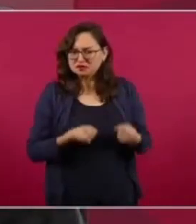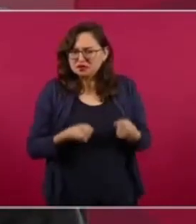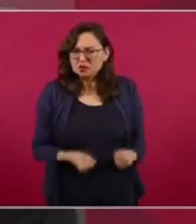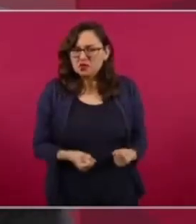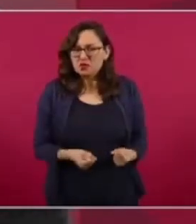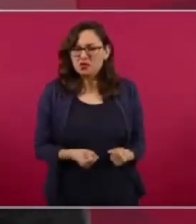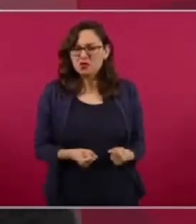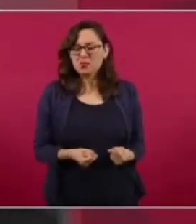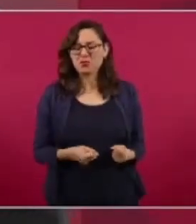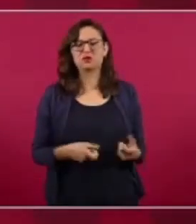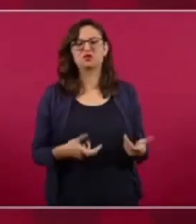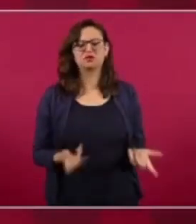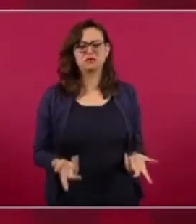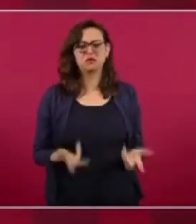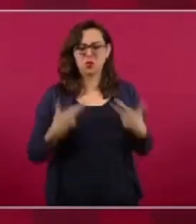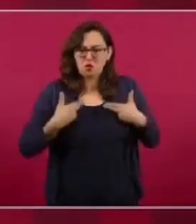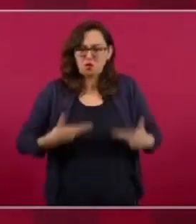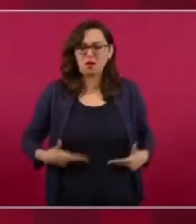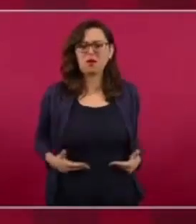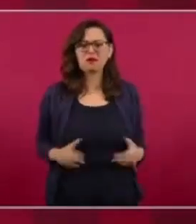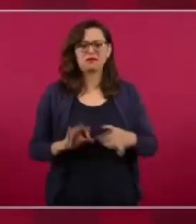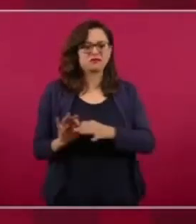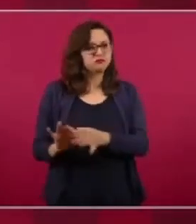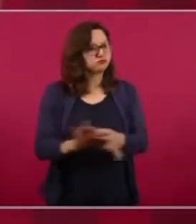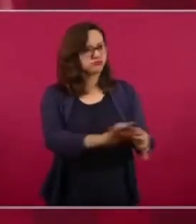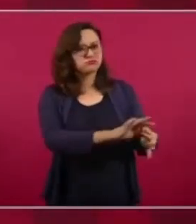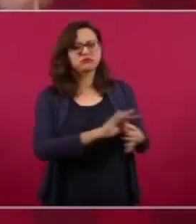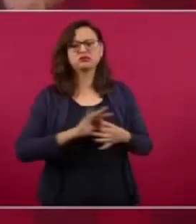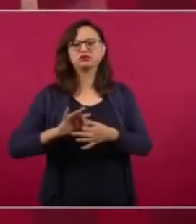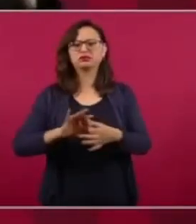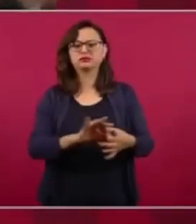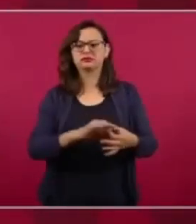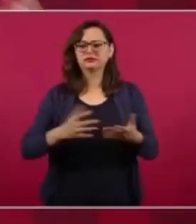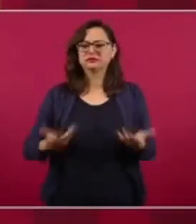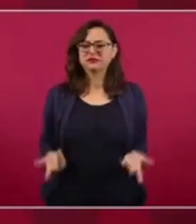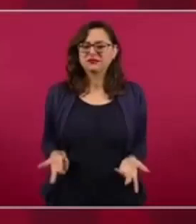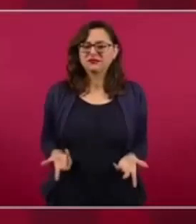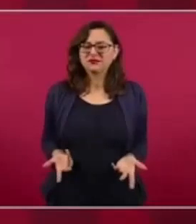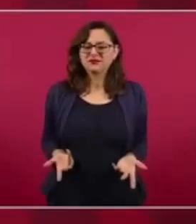son sensibles, son humanos. ¿Cómo es que se va a mantener un bloqueo